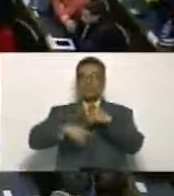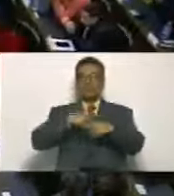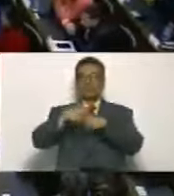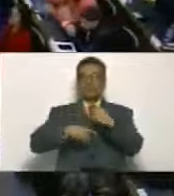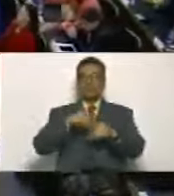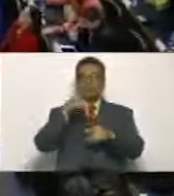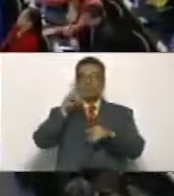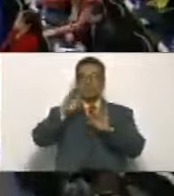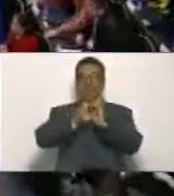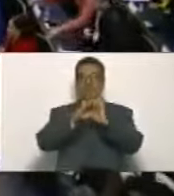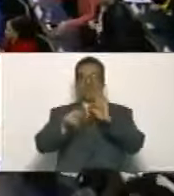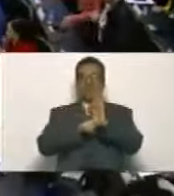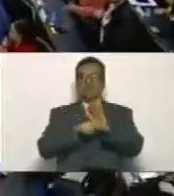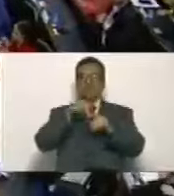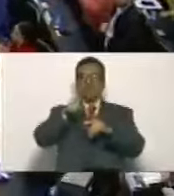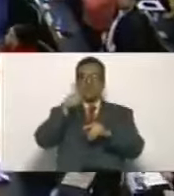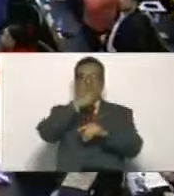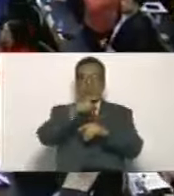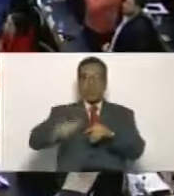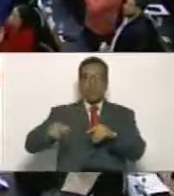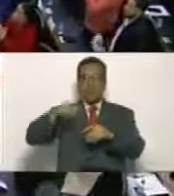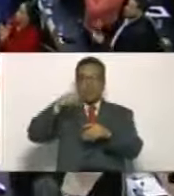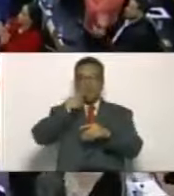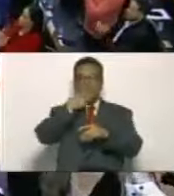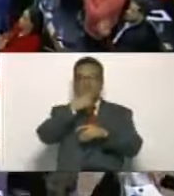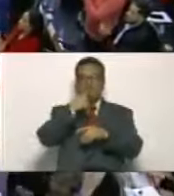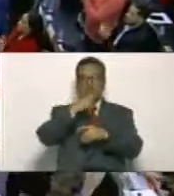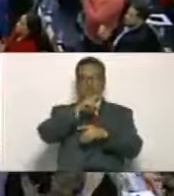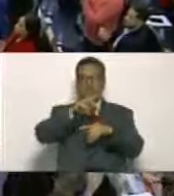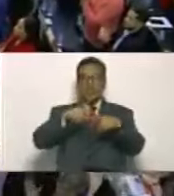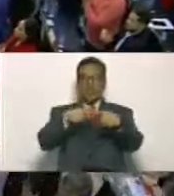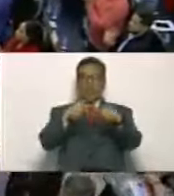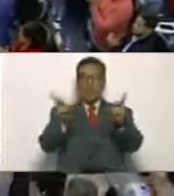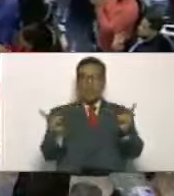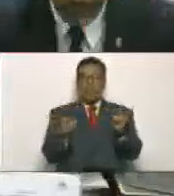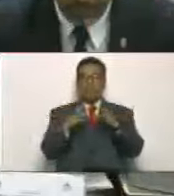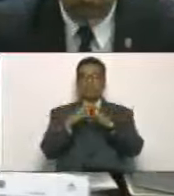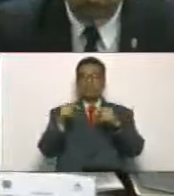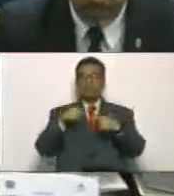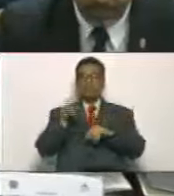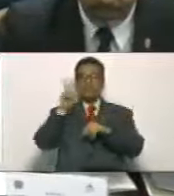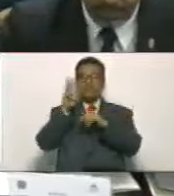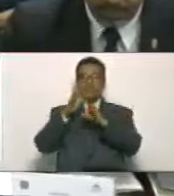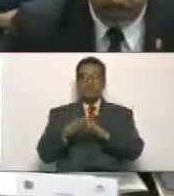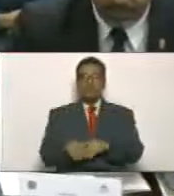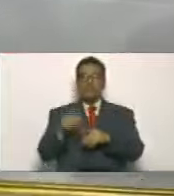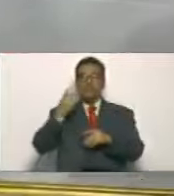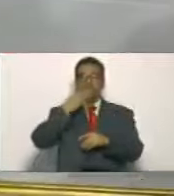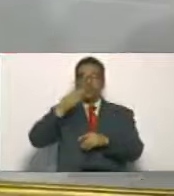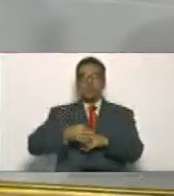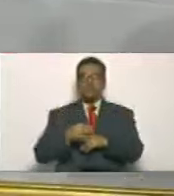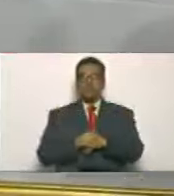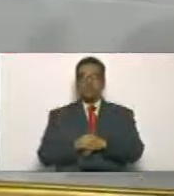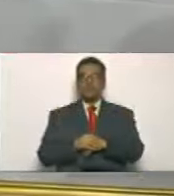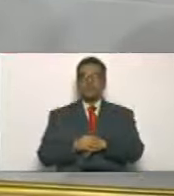hermoso, constituyente, popular, de consulta pública por todas y todos los venezolanos. Sin lugar a